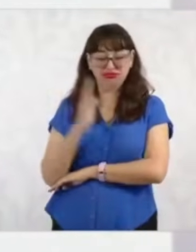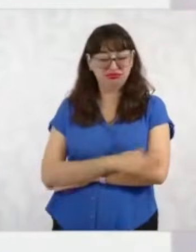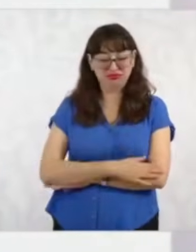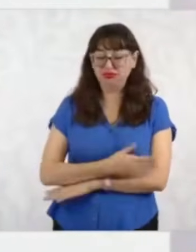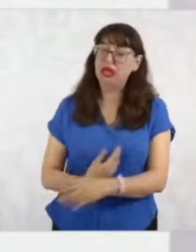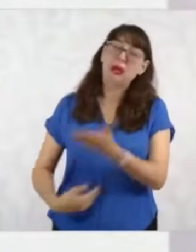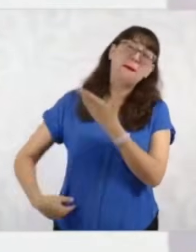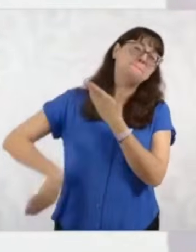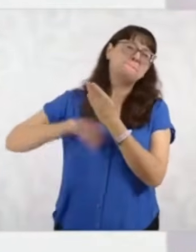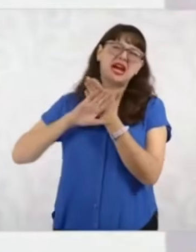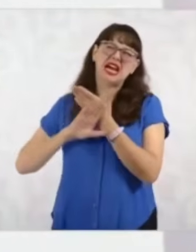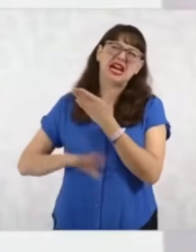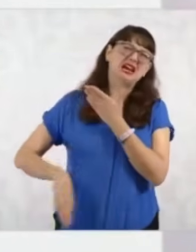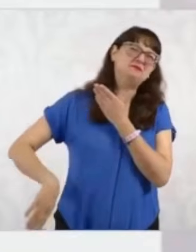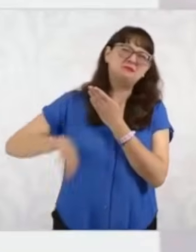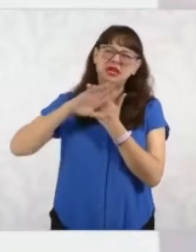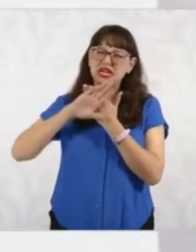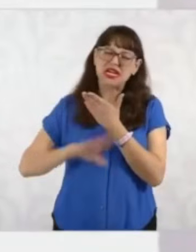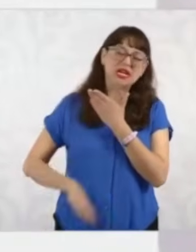mal del gobierno.